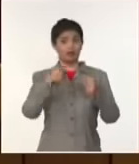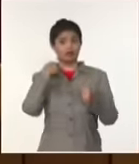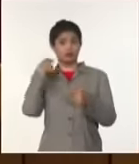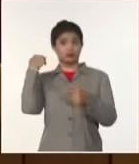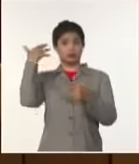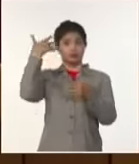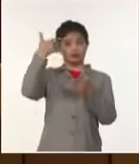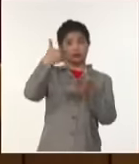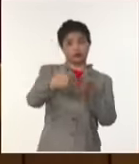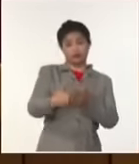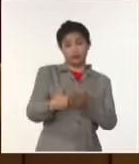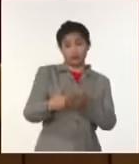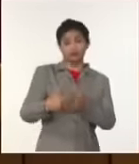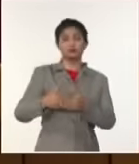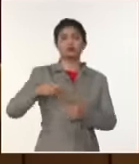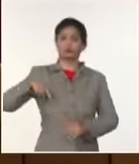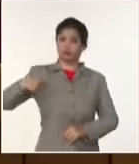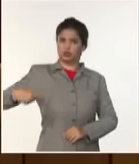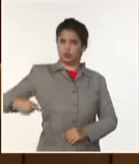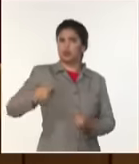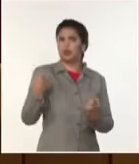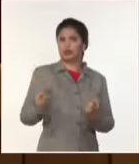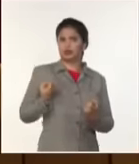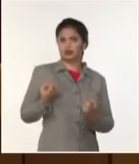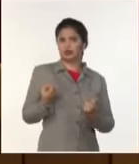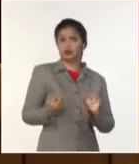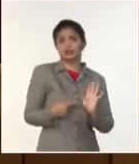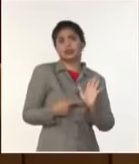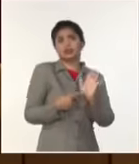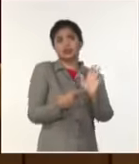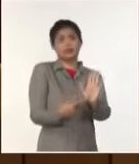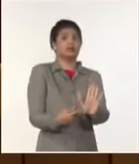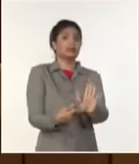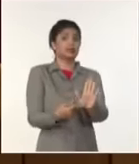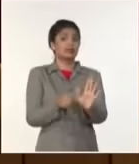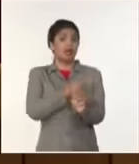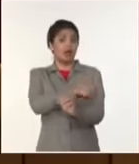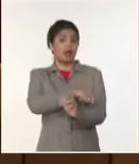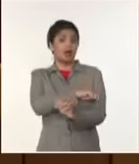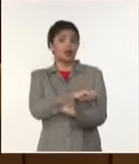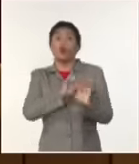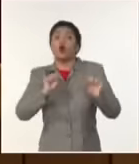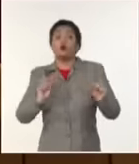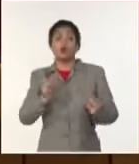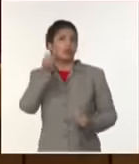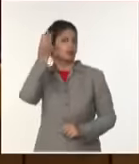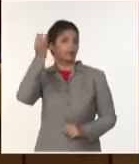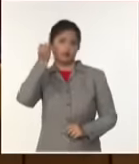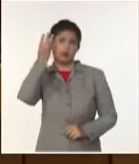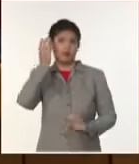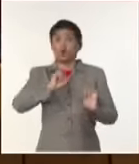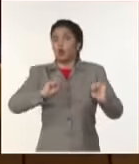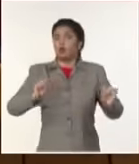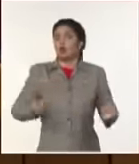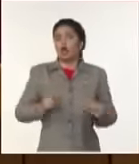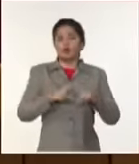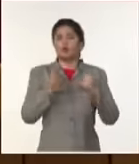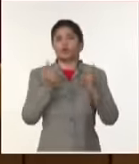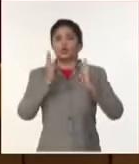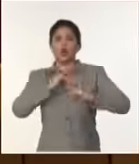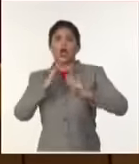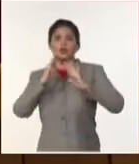de combate han acrecentado en el pueblo cubano capacidades muchas veces demostradas y otras todavía